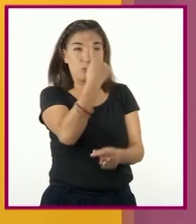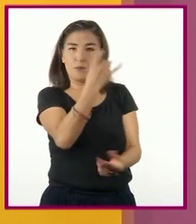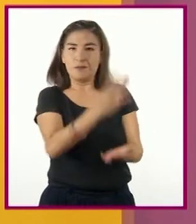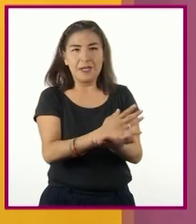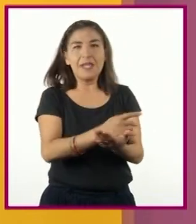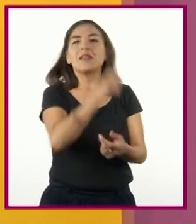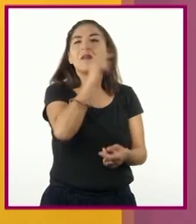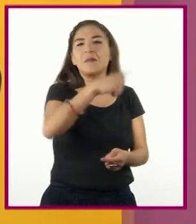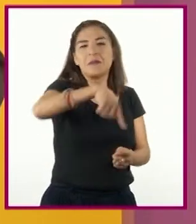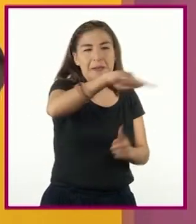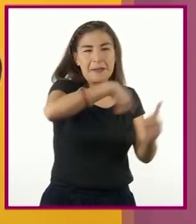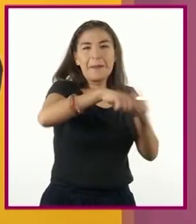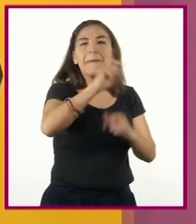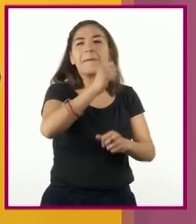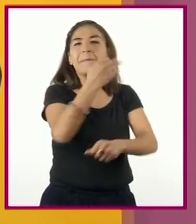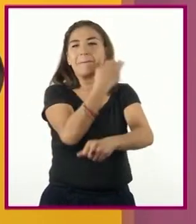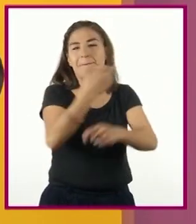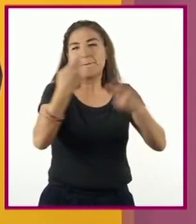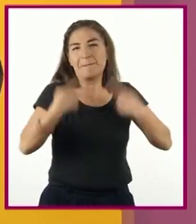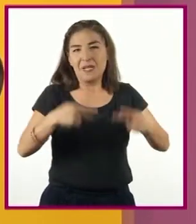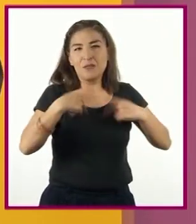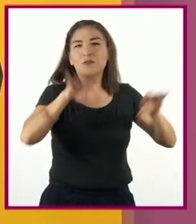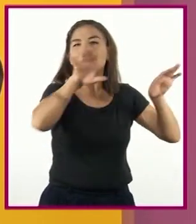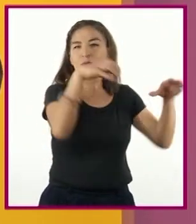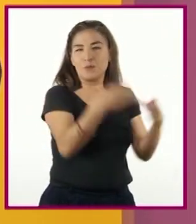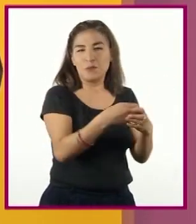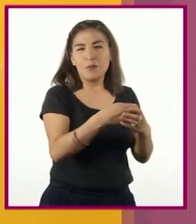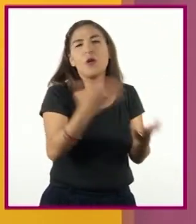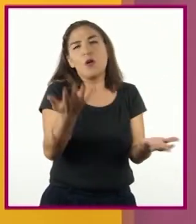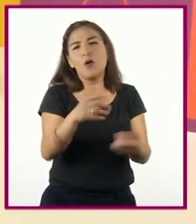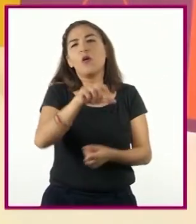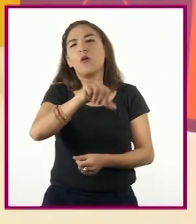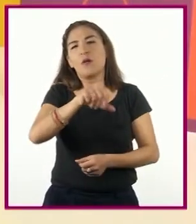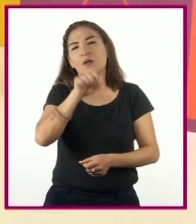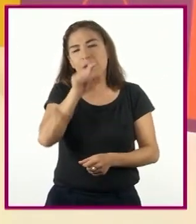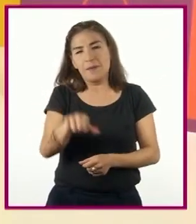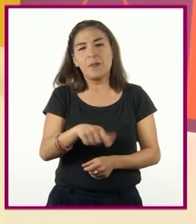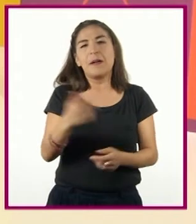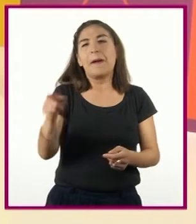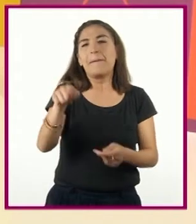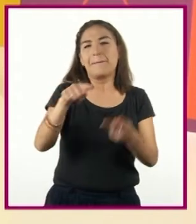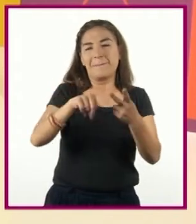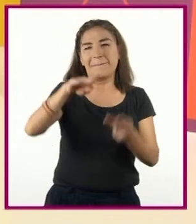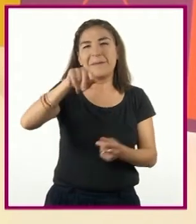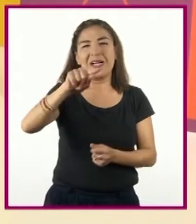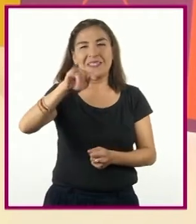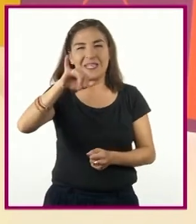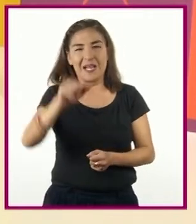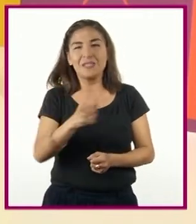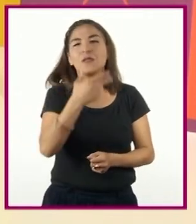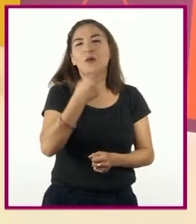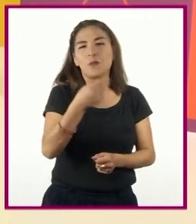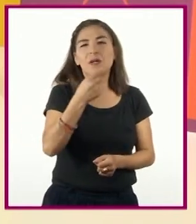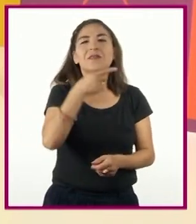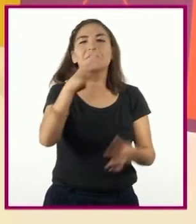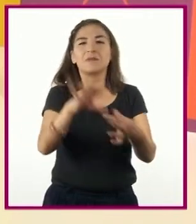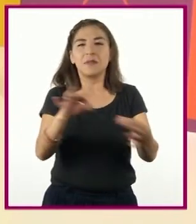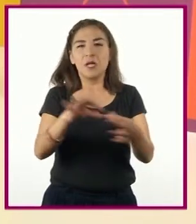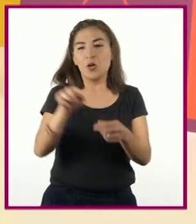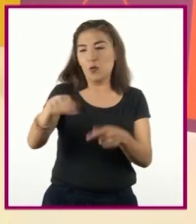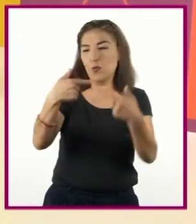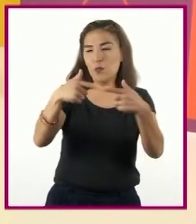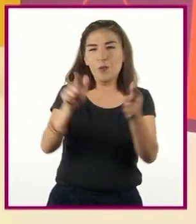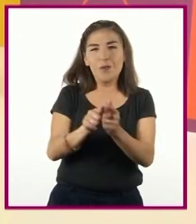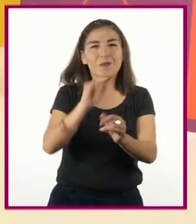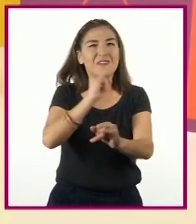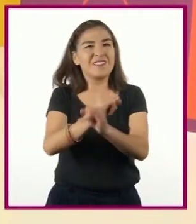ella, sino para las personas de su comunidad. O bien, cuando Matías dice que forma parte de un grupo virtual